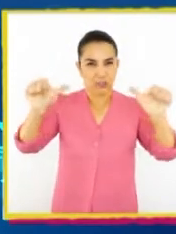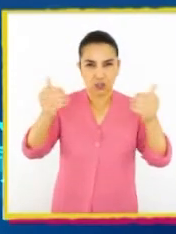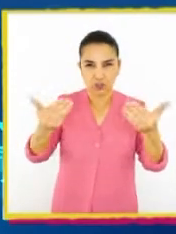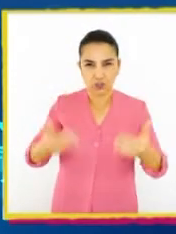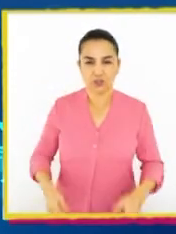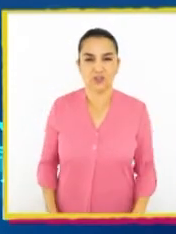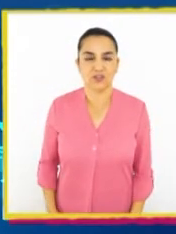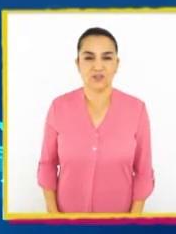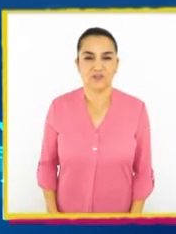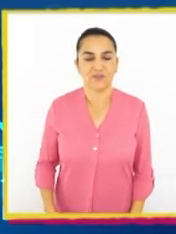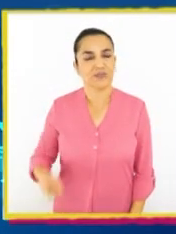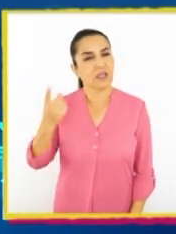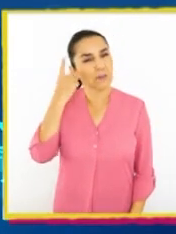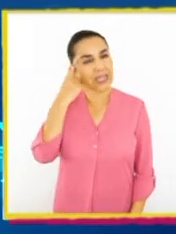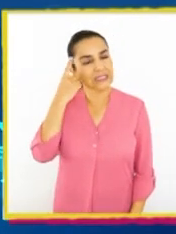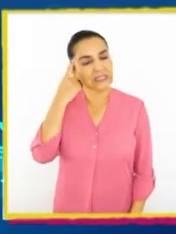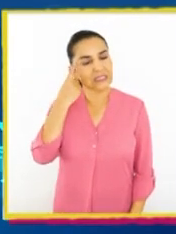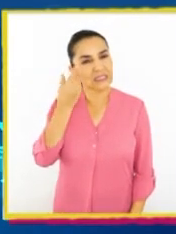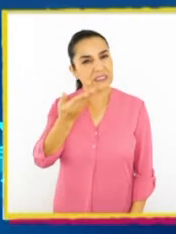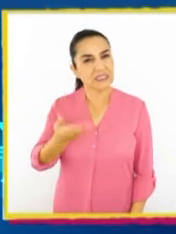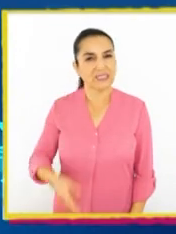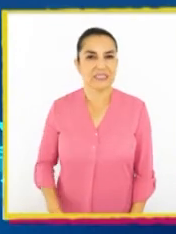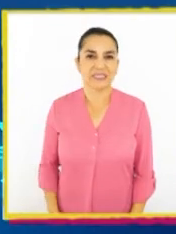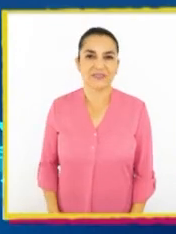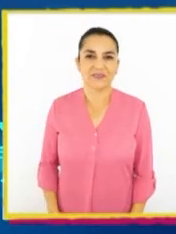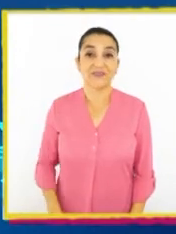nuestra ecuación? Piensan bien.